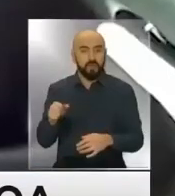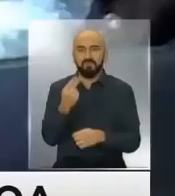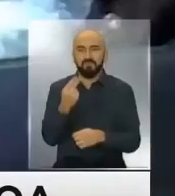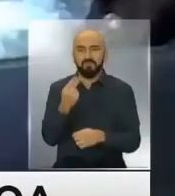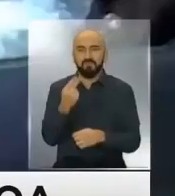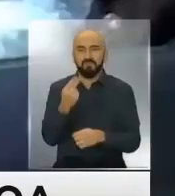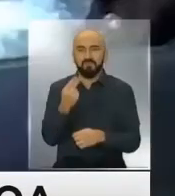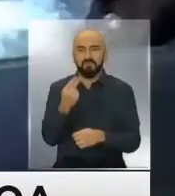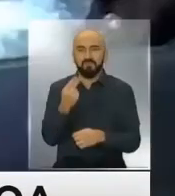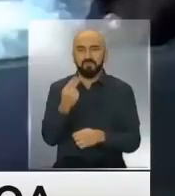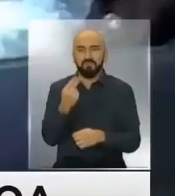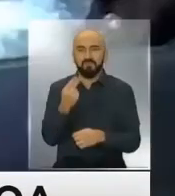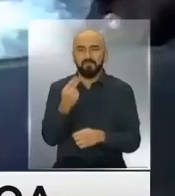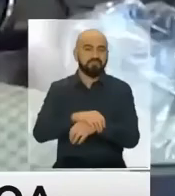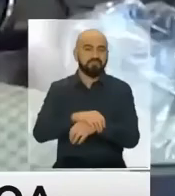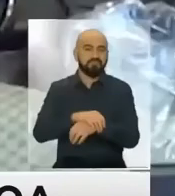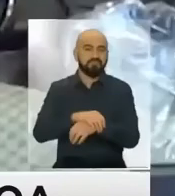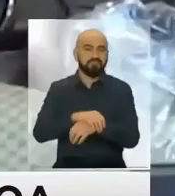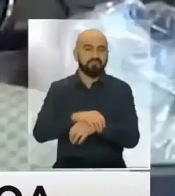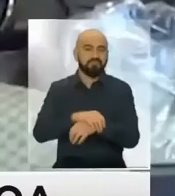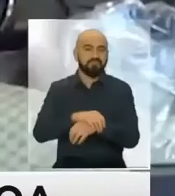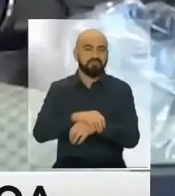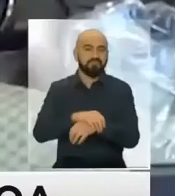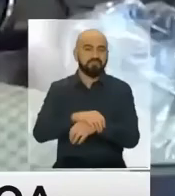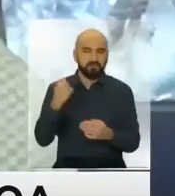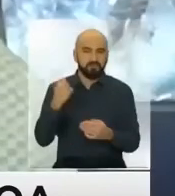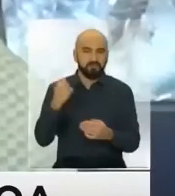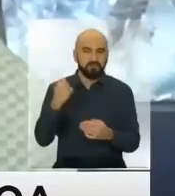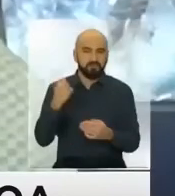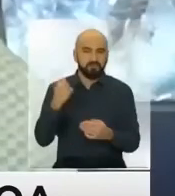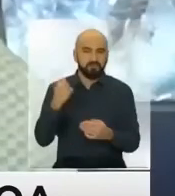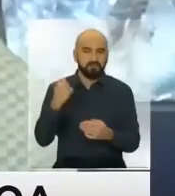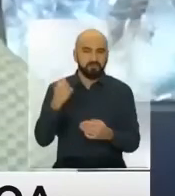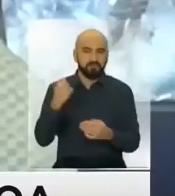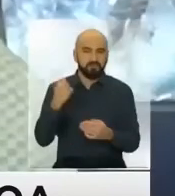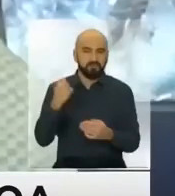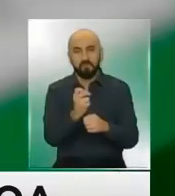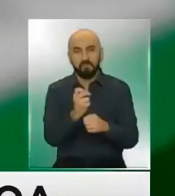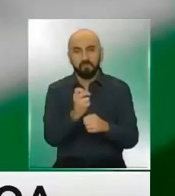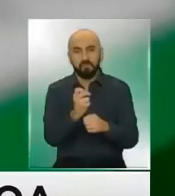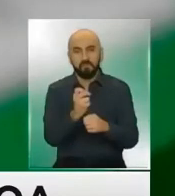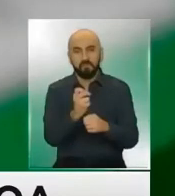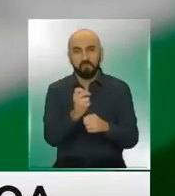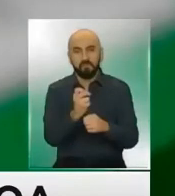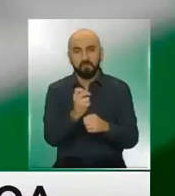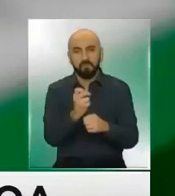robos. En su poder, estas personas tenían 37 pastillas de éxtasis y marihuana.